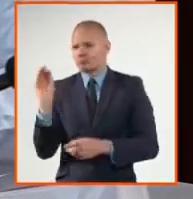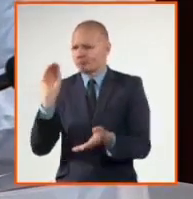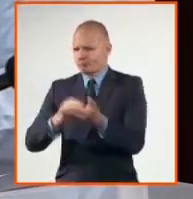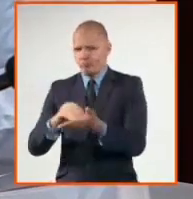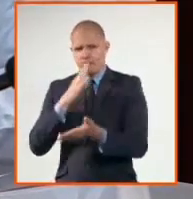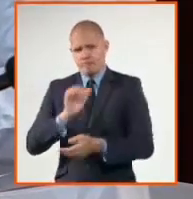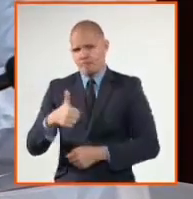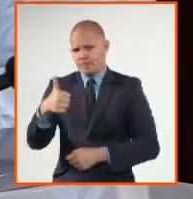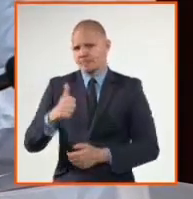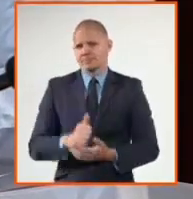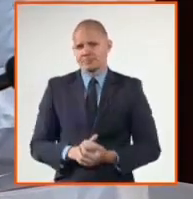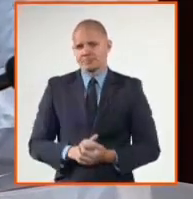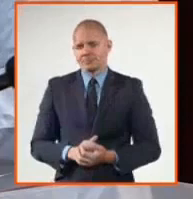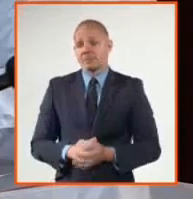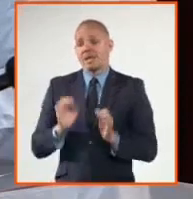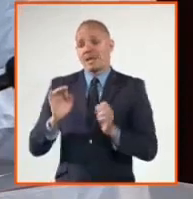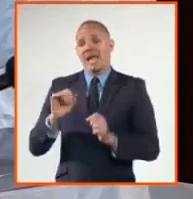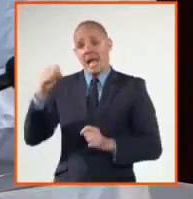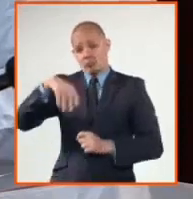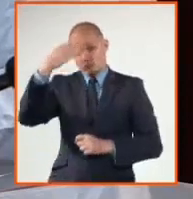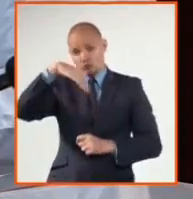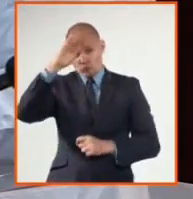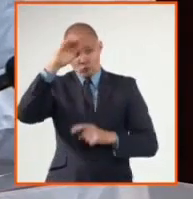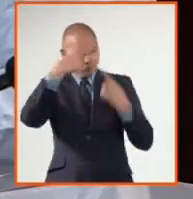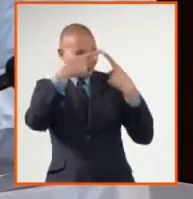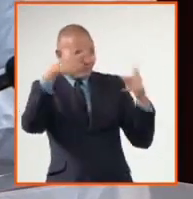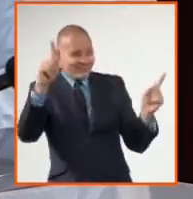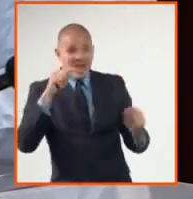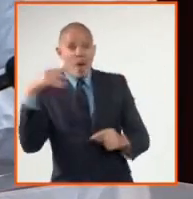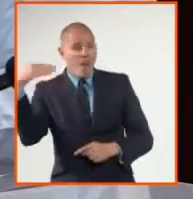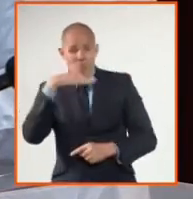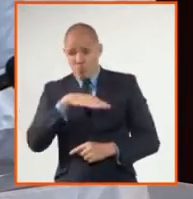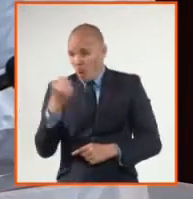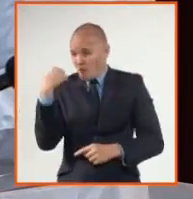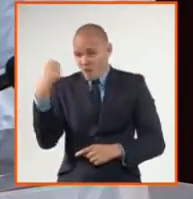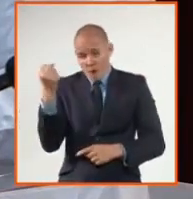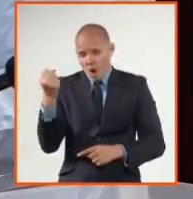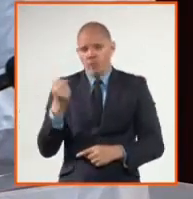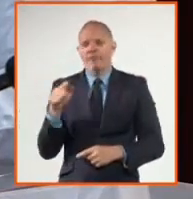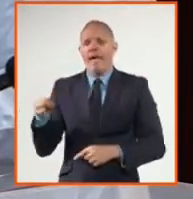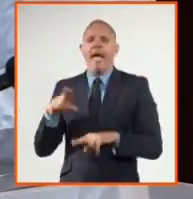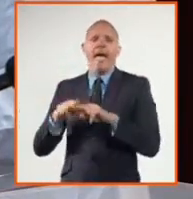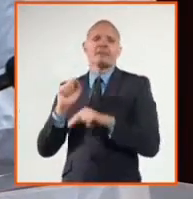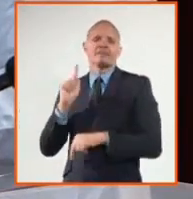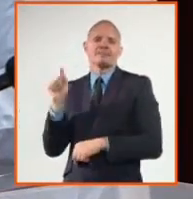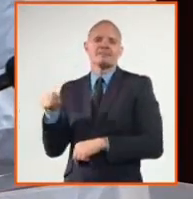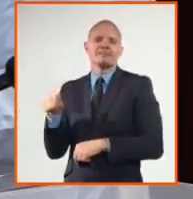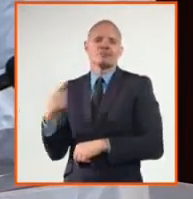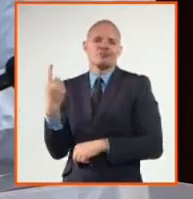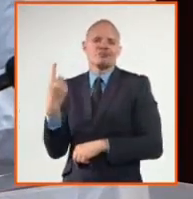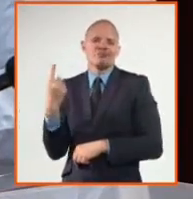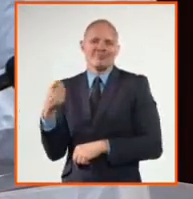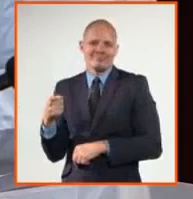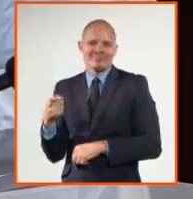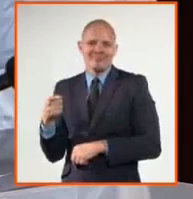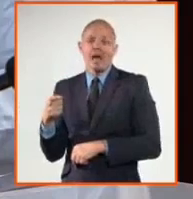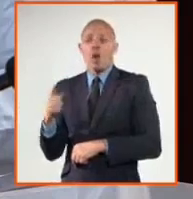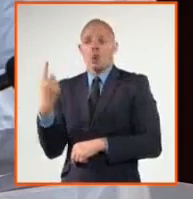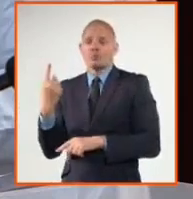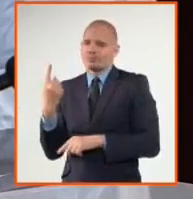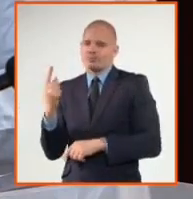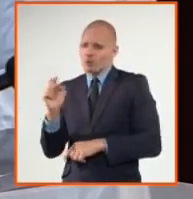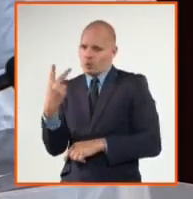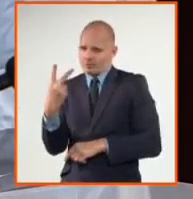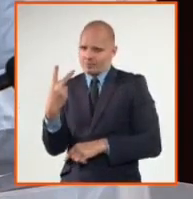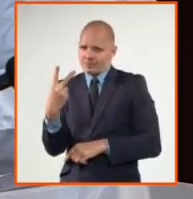la turbina más moderna con la cual nosotros contamos en todos los bloques es precisamente efe donde y es una unidad